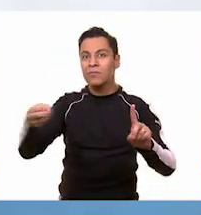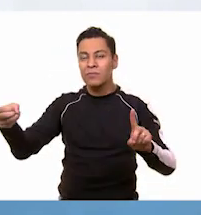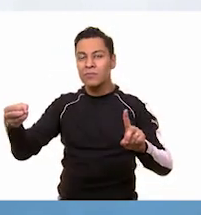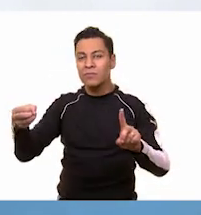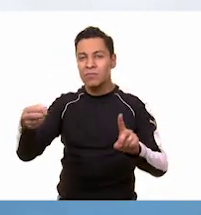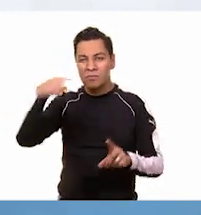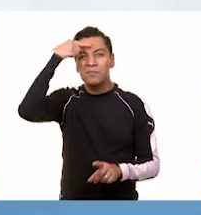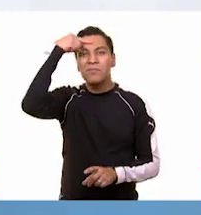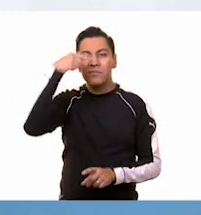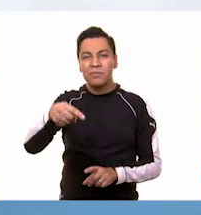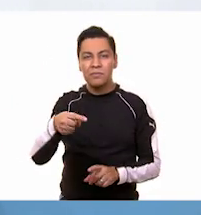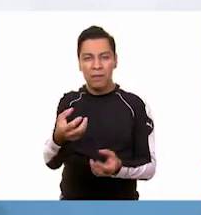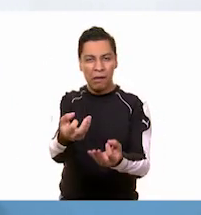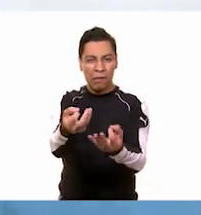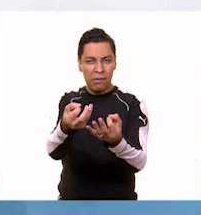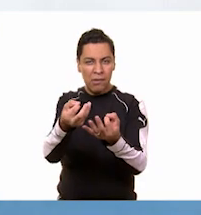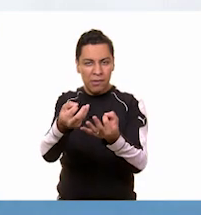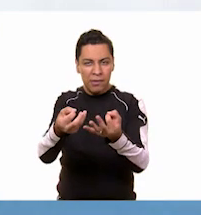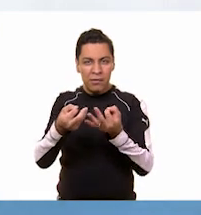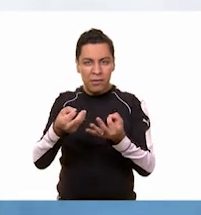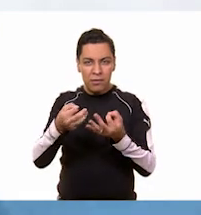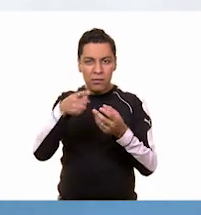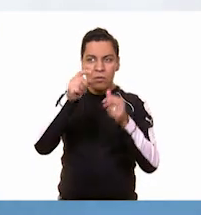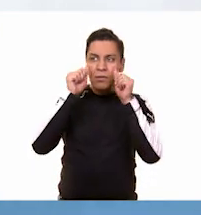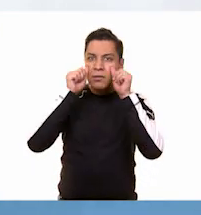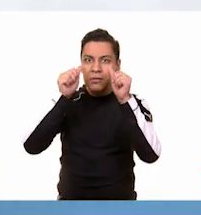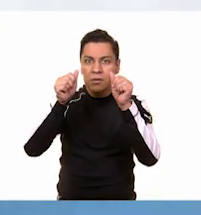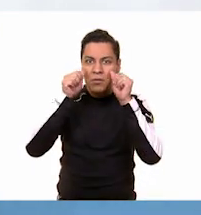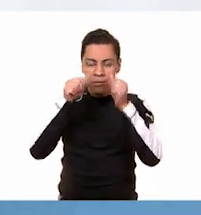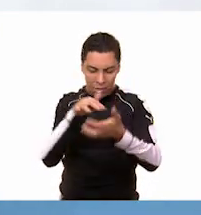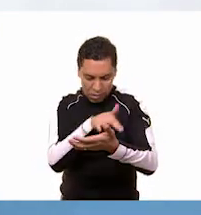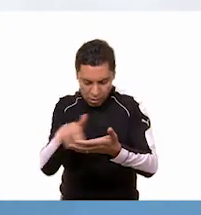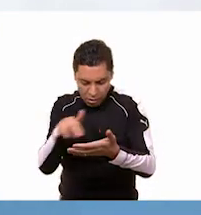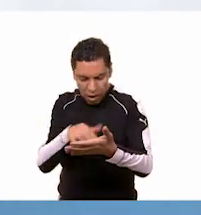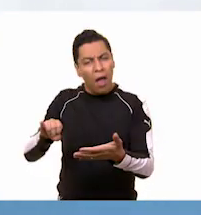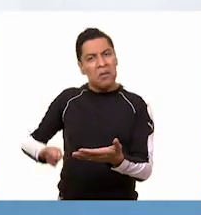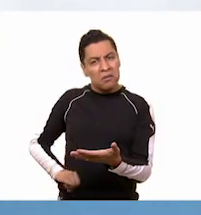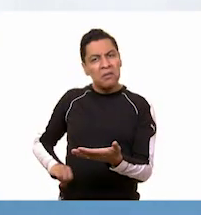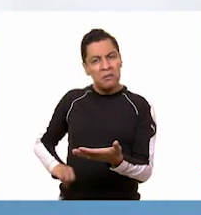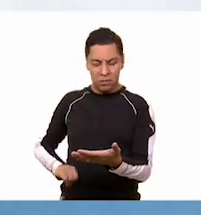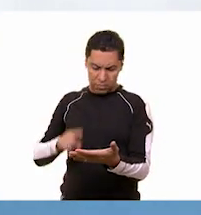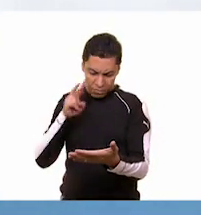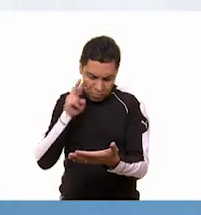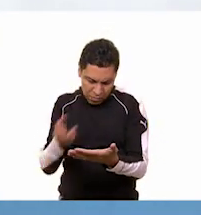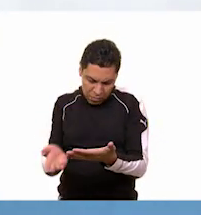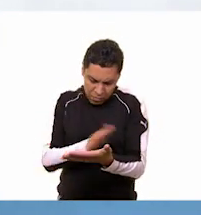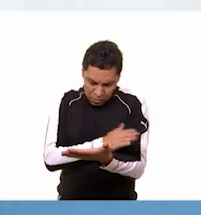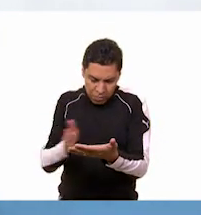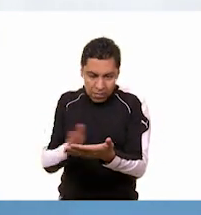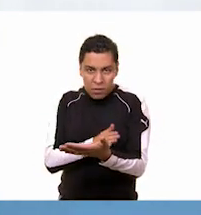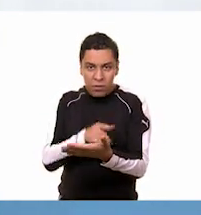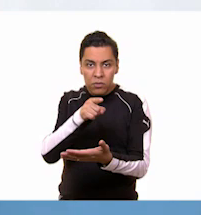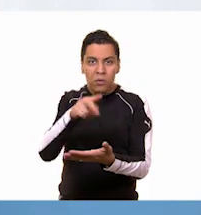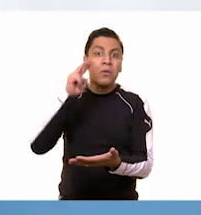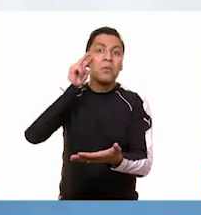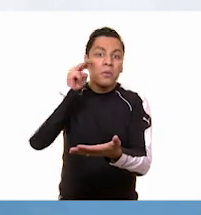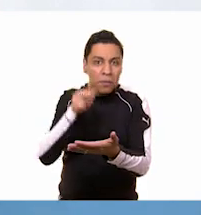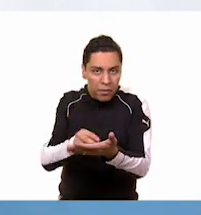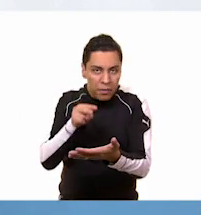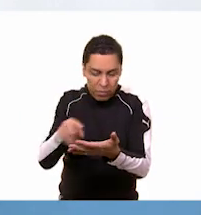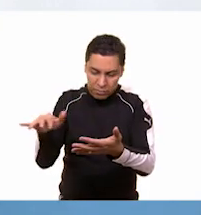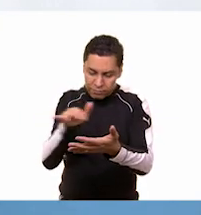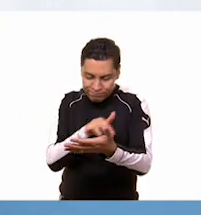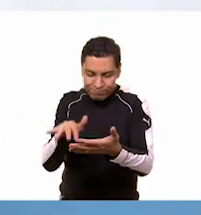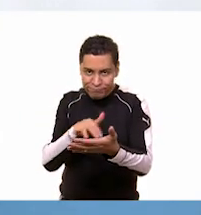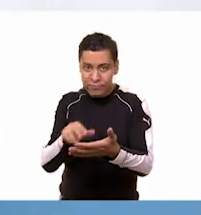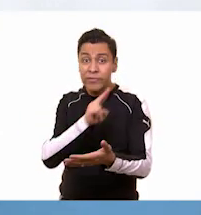propósito atraer y mantener la atención del lector. Ustedes lean, vean y escuchen noticias de su